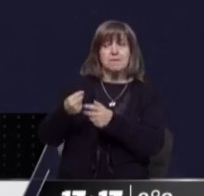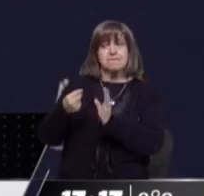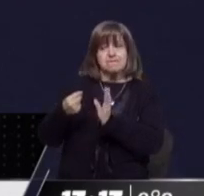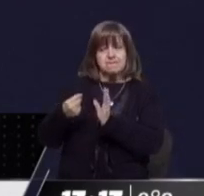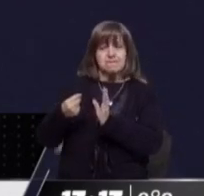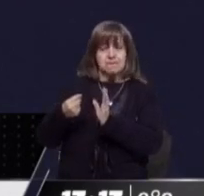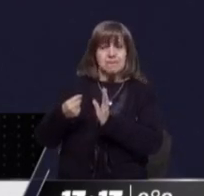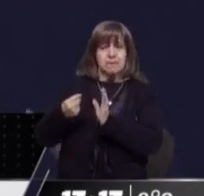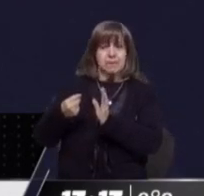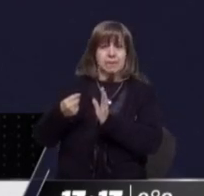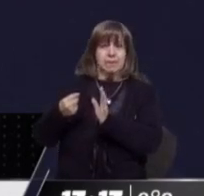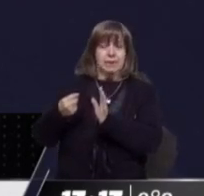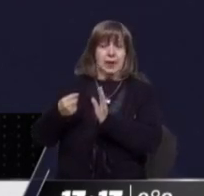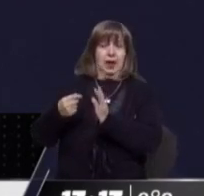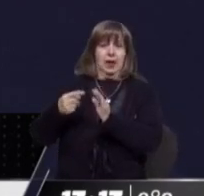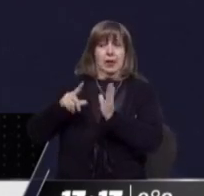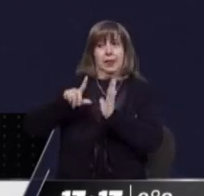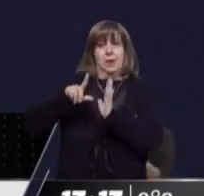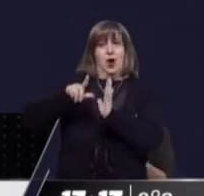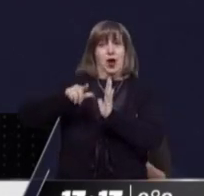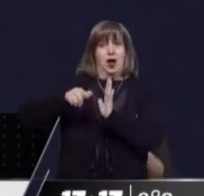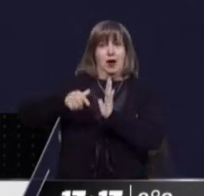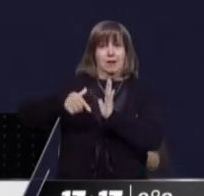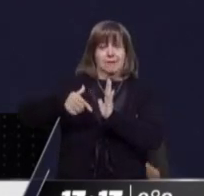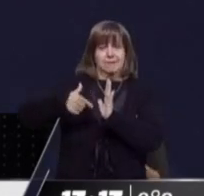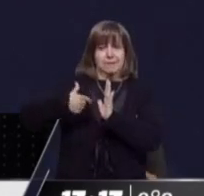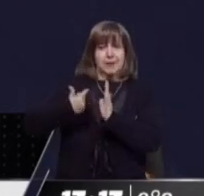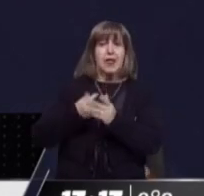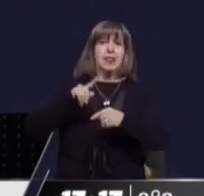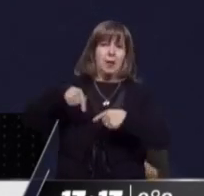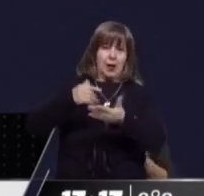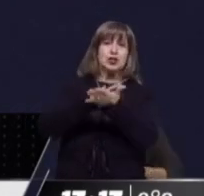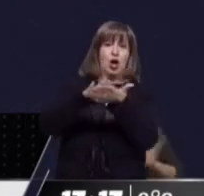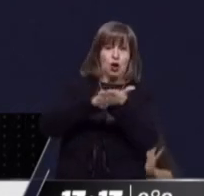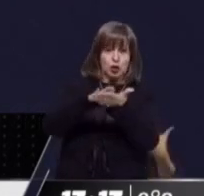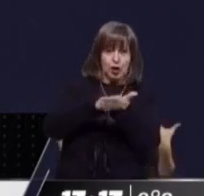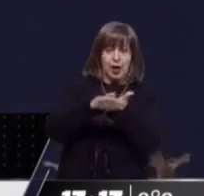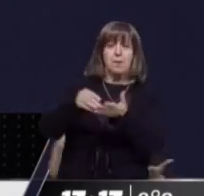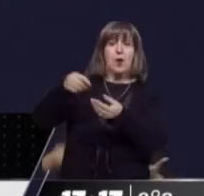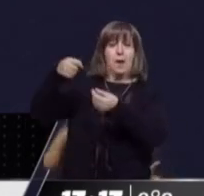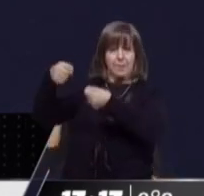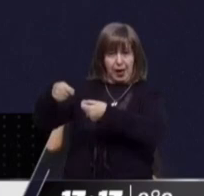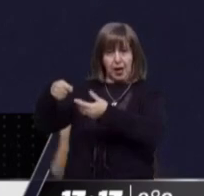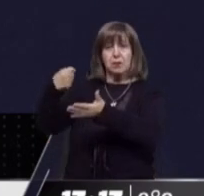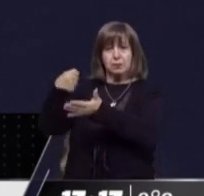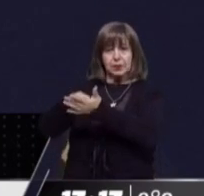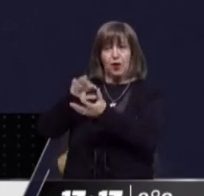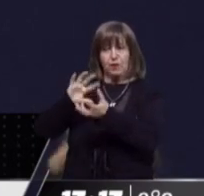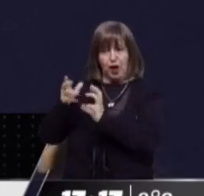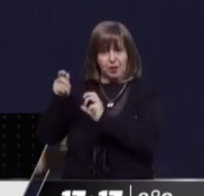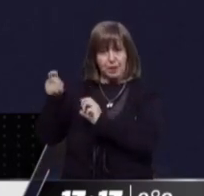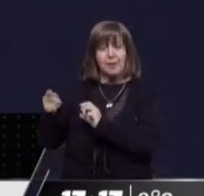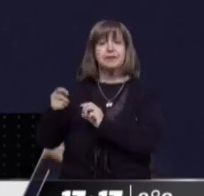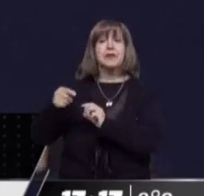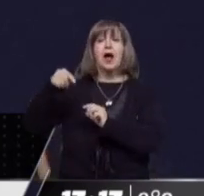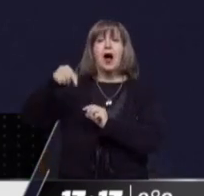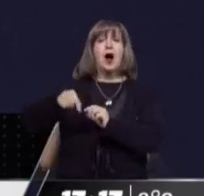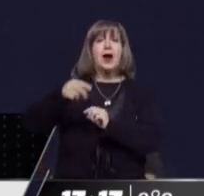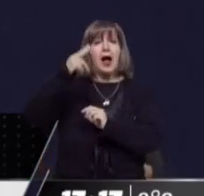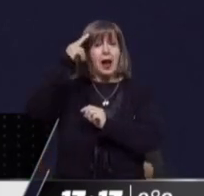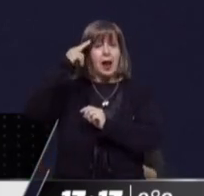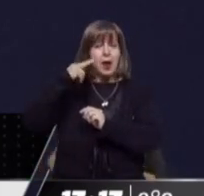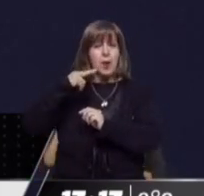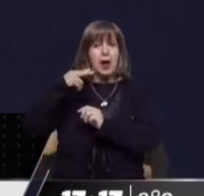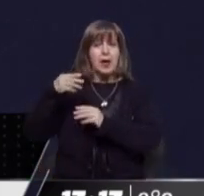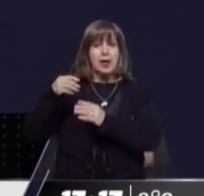crédito tema Que obviamente se terminó solucionando y por eso hoy a las 9 de la mañana comenzó la